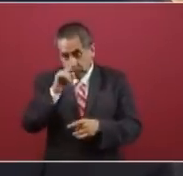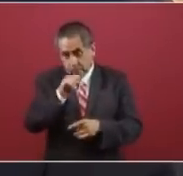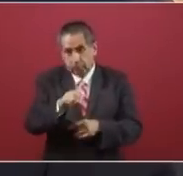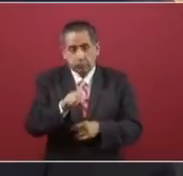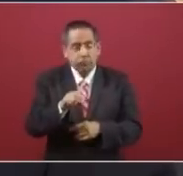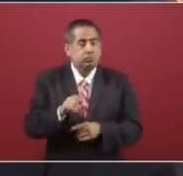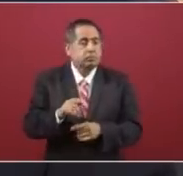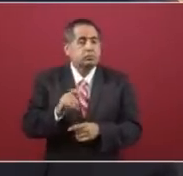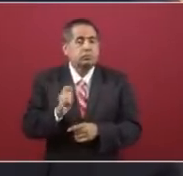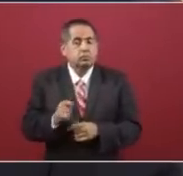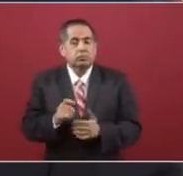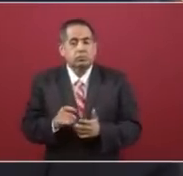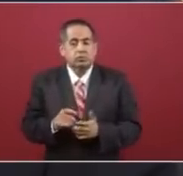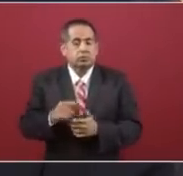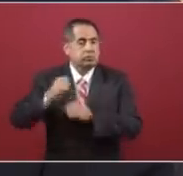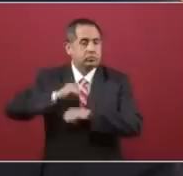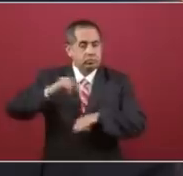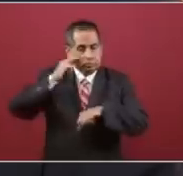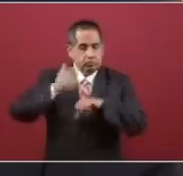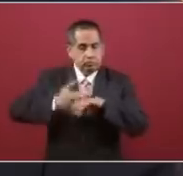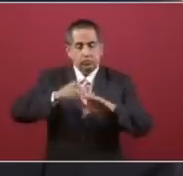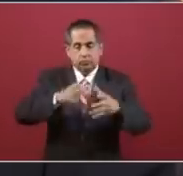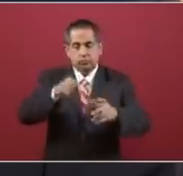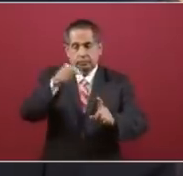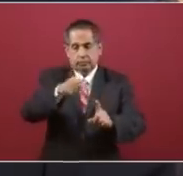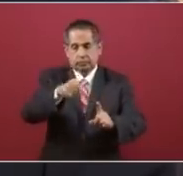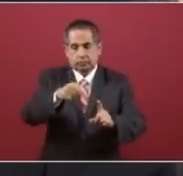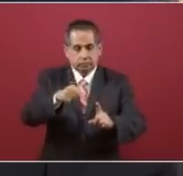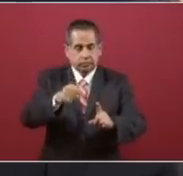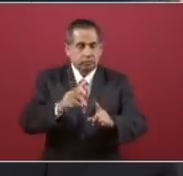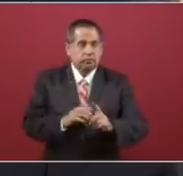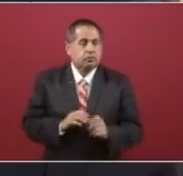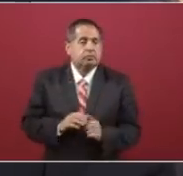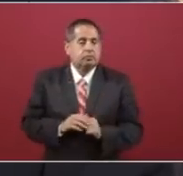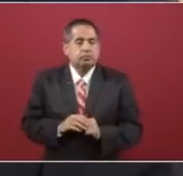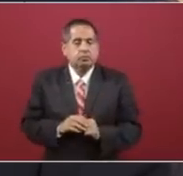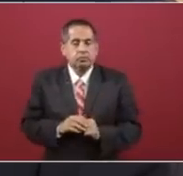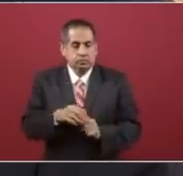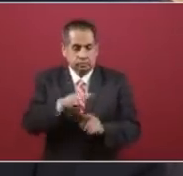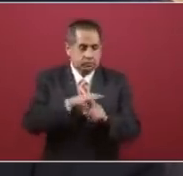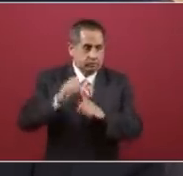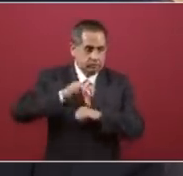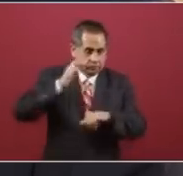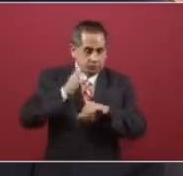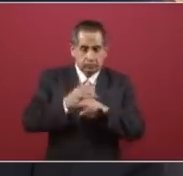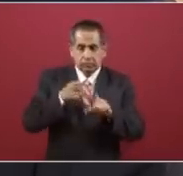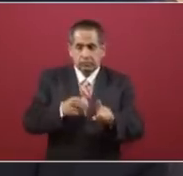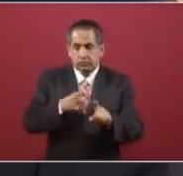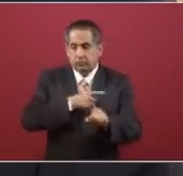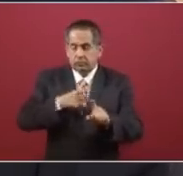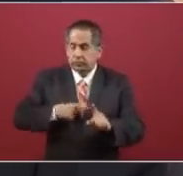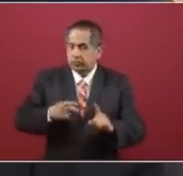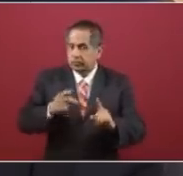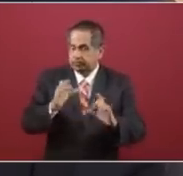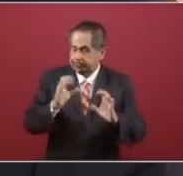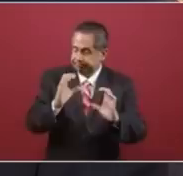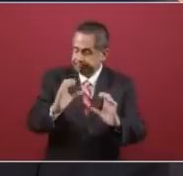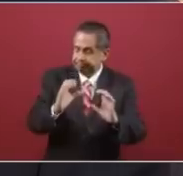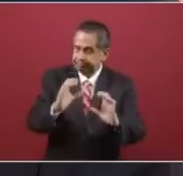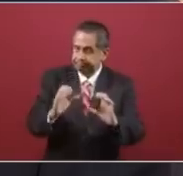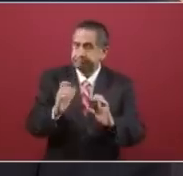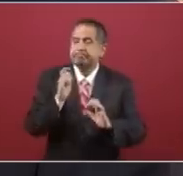a quienes este se ocupan de estas áreas que se tenga cuidado